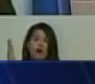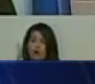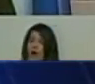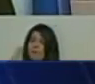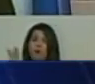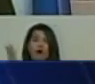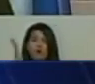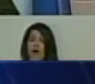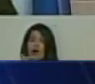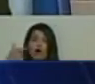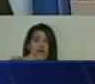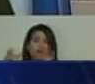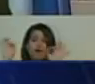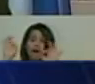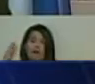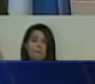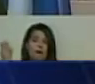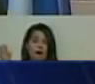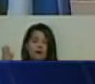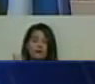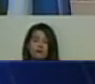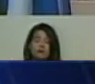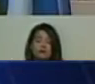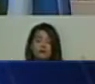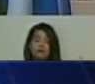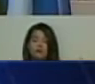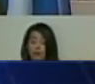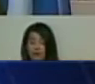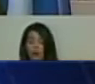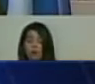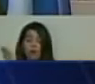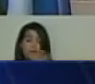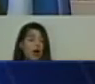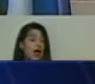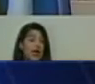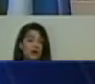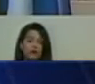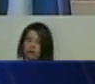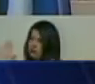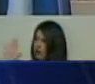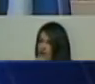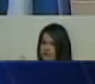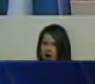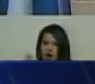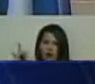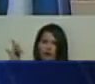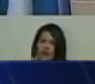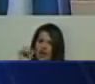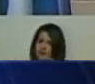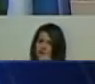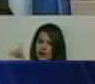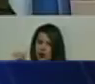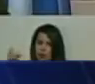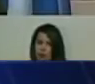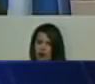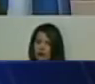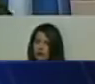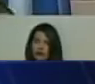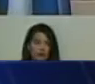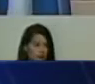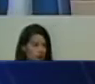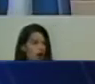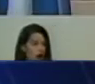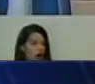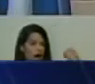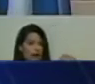Estado en torno al tema, aparecer ahora como el bufete, vamos a decir así, mediático de quienes